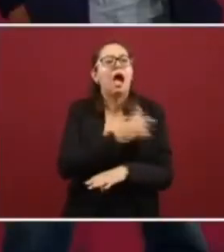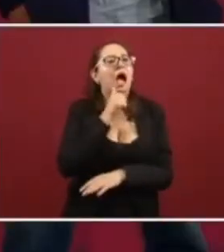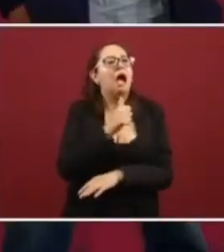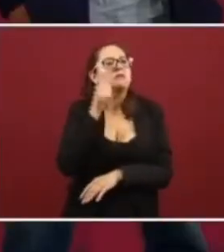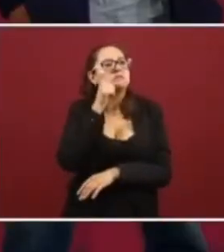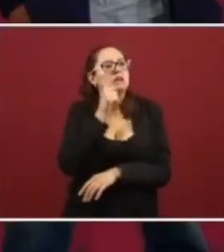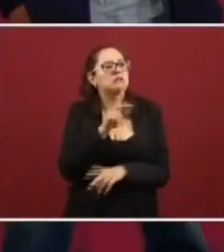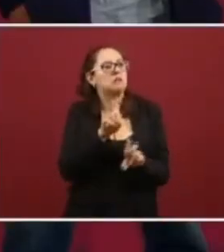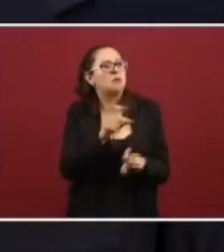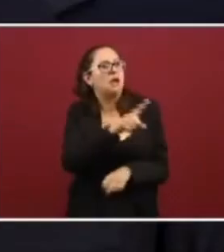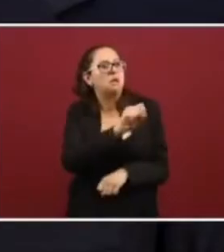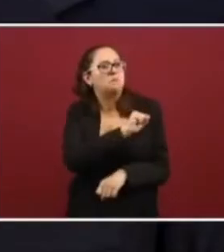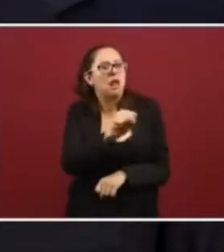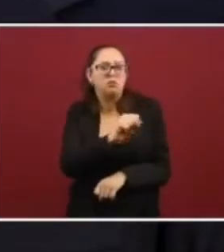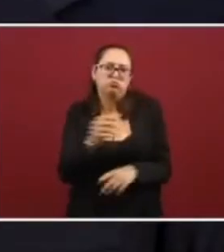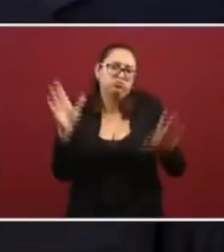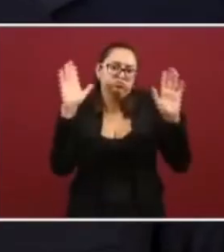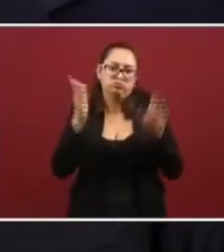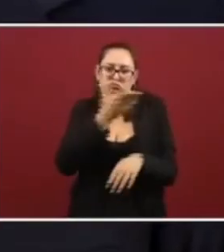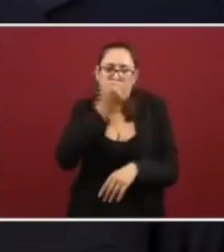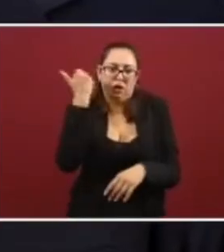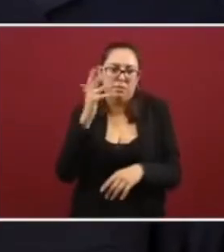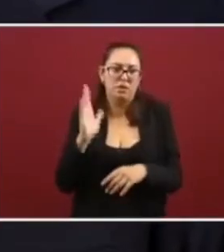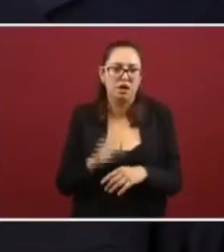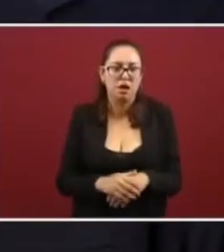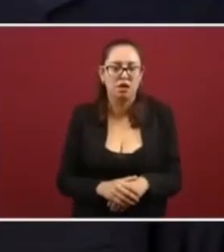cualquier persona, cualquier